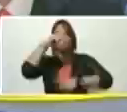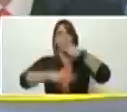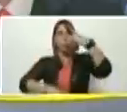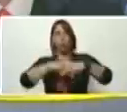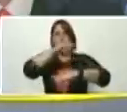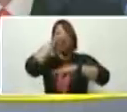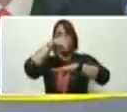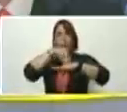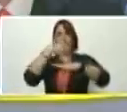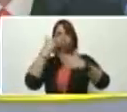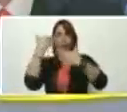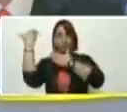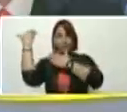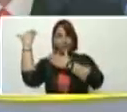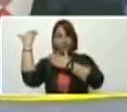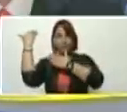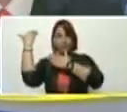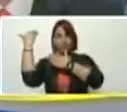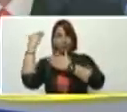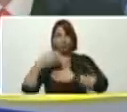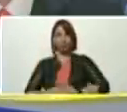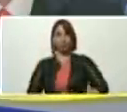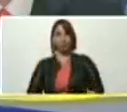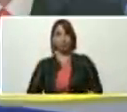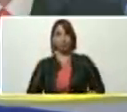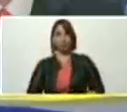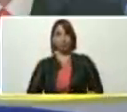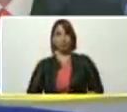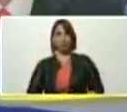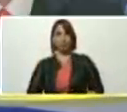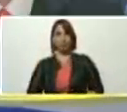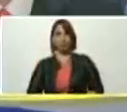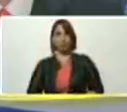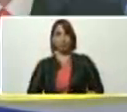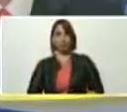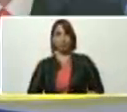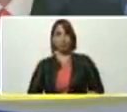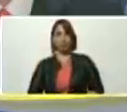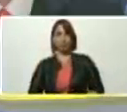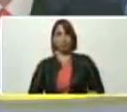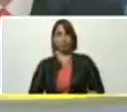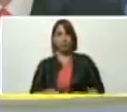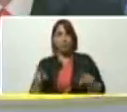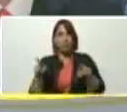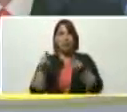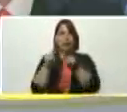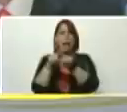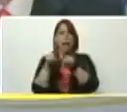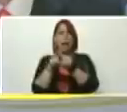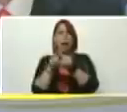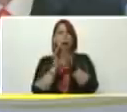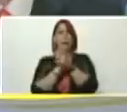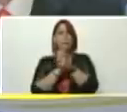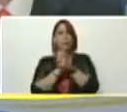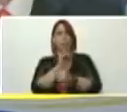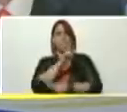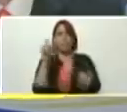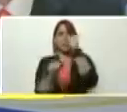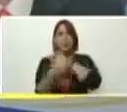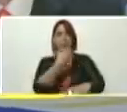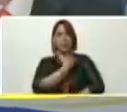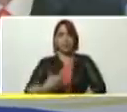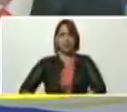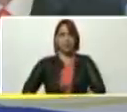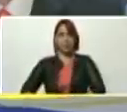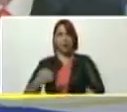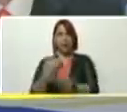Nacional, junto y al lado de su compañero vicepresidente de Economía, Tarek